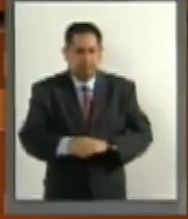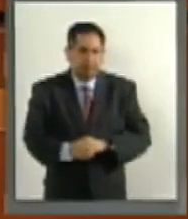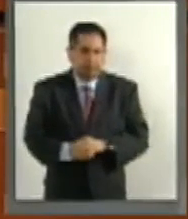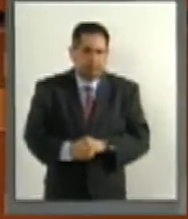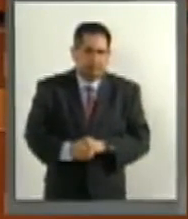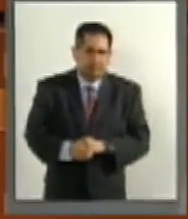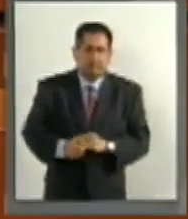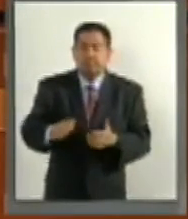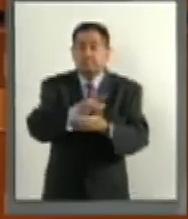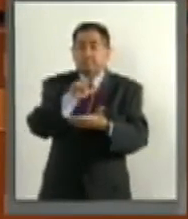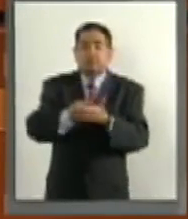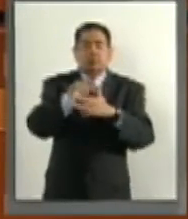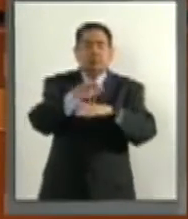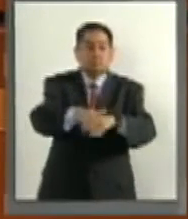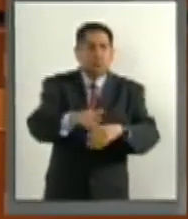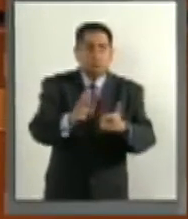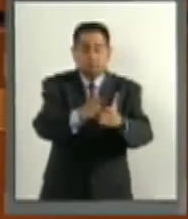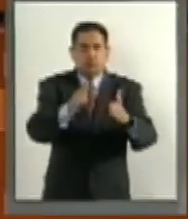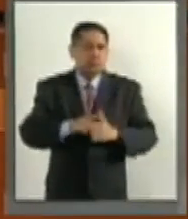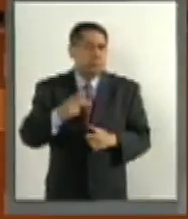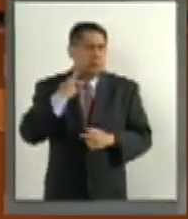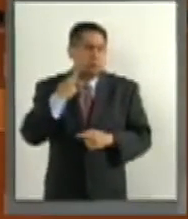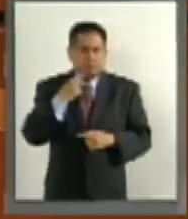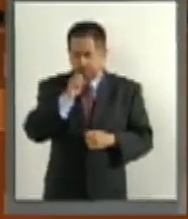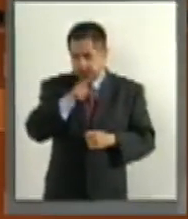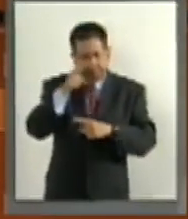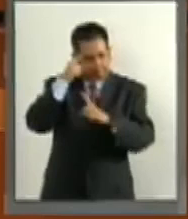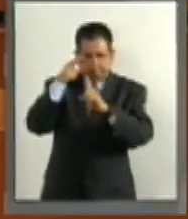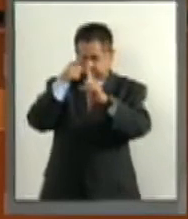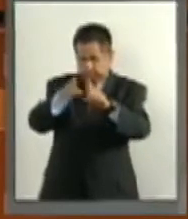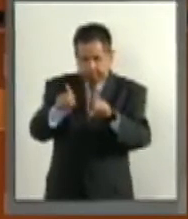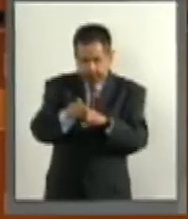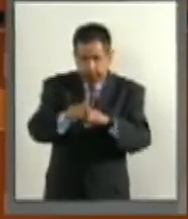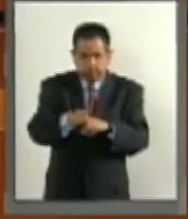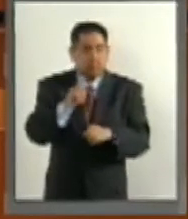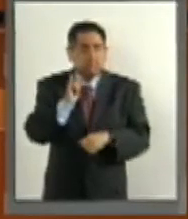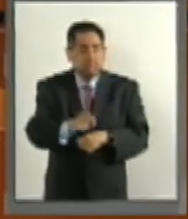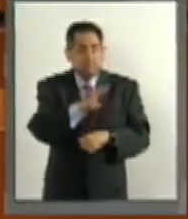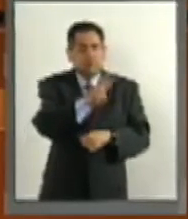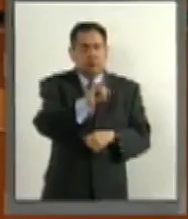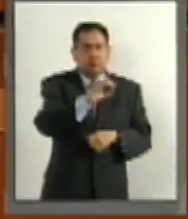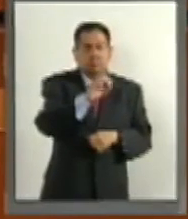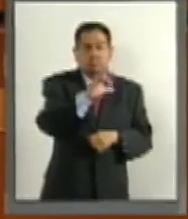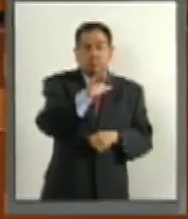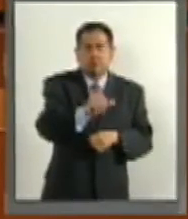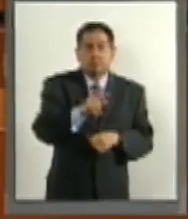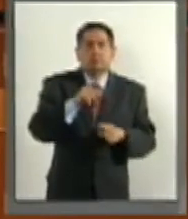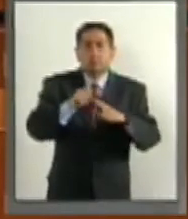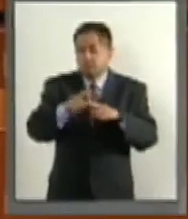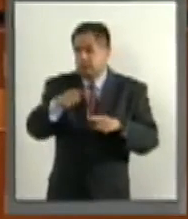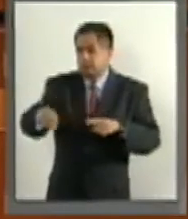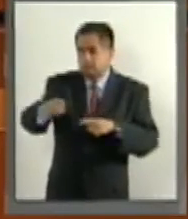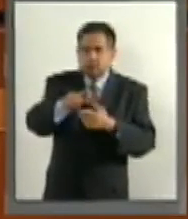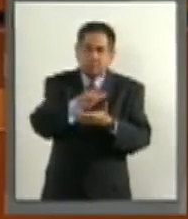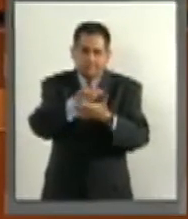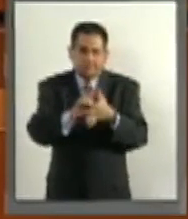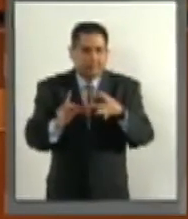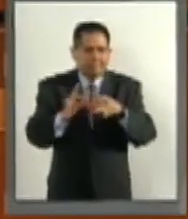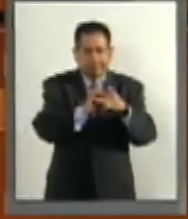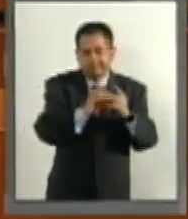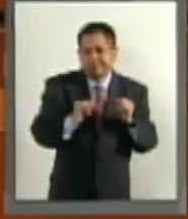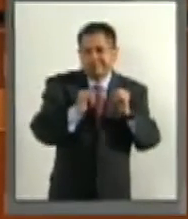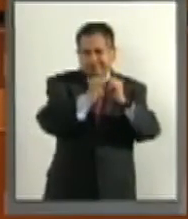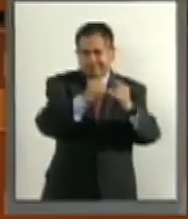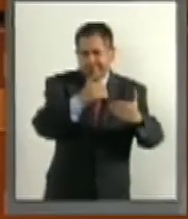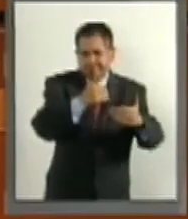General de Partidos Políticos y con el mismo objetivo, se define la violencia política en razón de género en los términos de la Ley General de